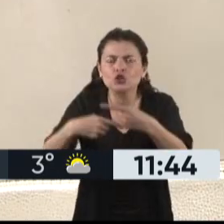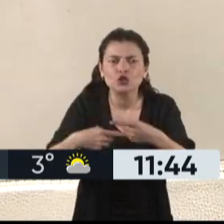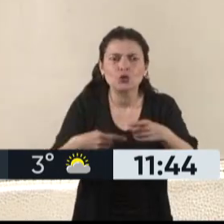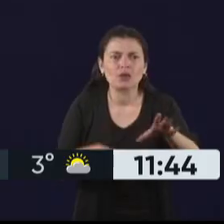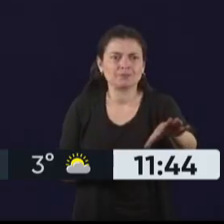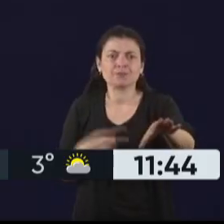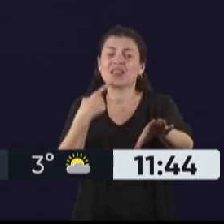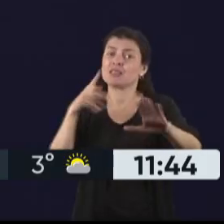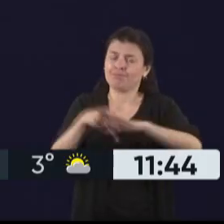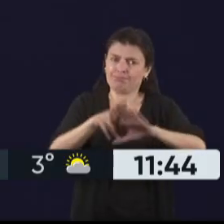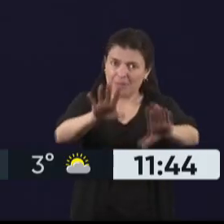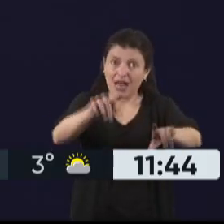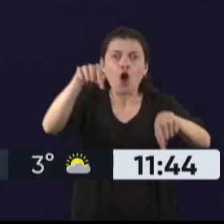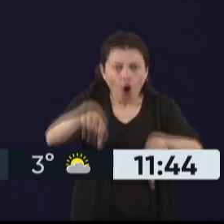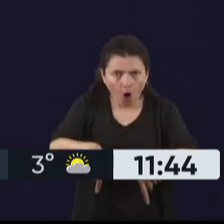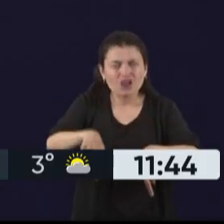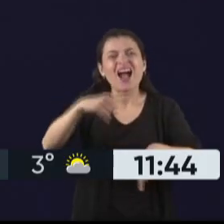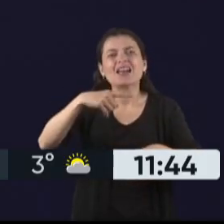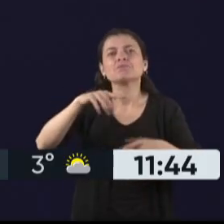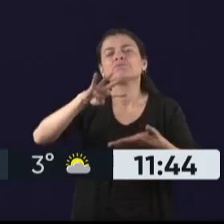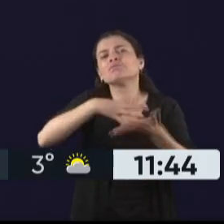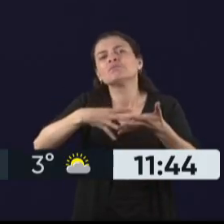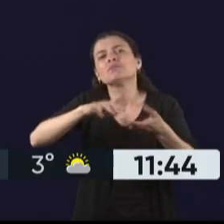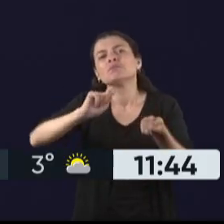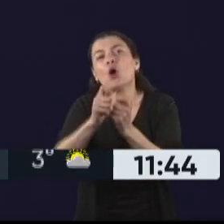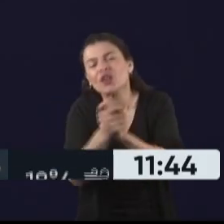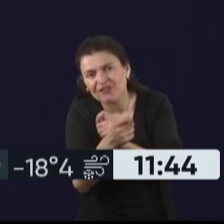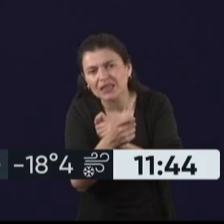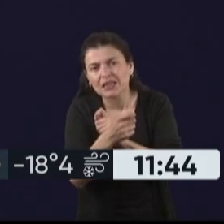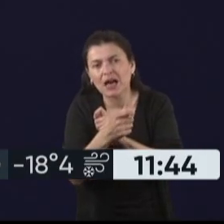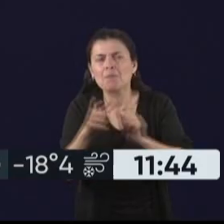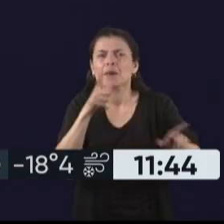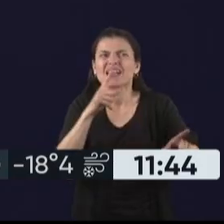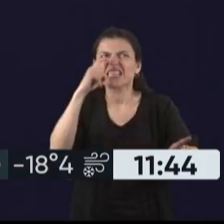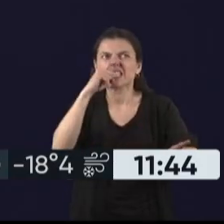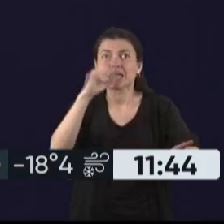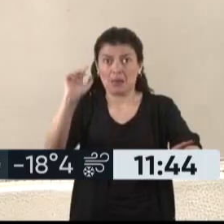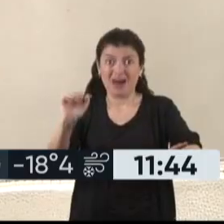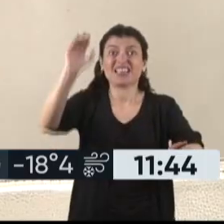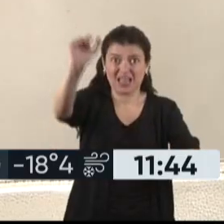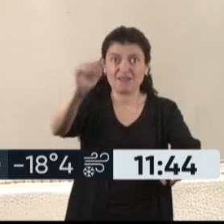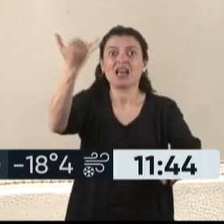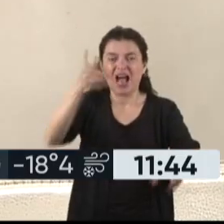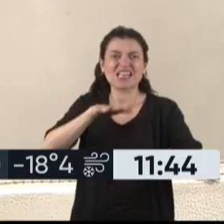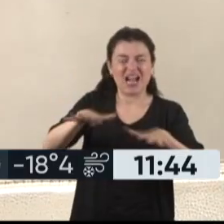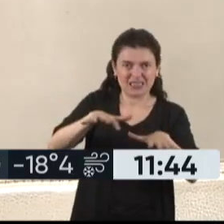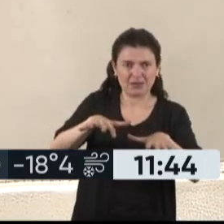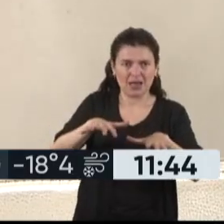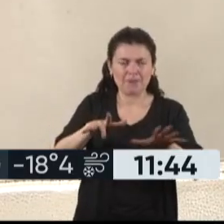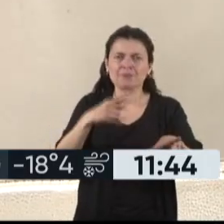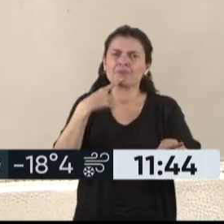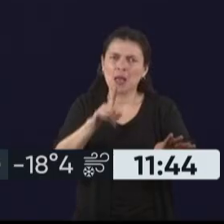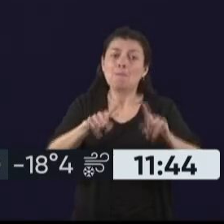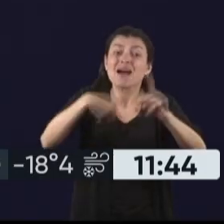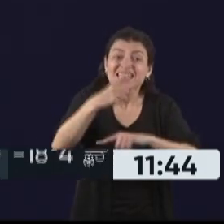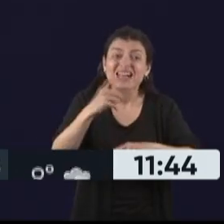estaba programada, lo que pasa es que hubo mucho cambio en la agenda y se pasó para el 7, que creo que es martes, sí. Mañana Santa Fe, Entre Ríos.